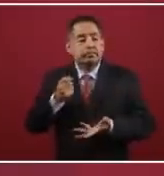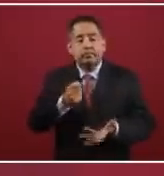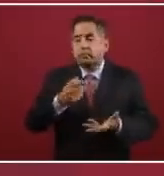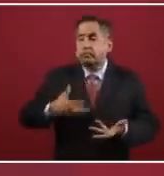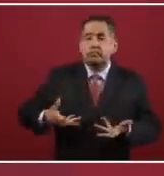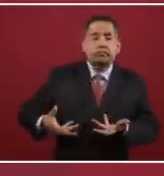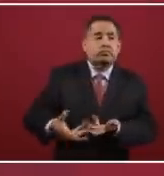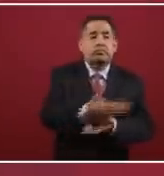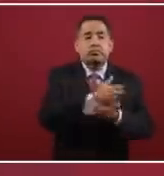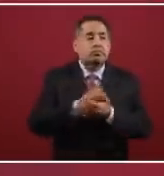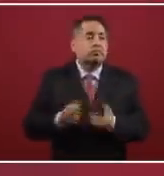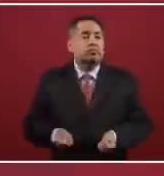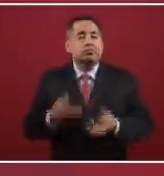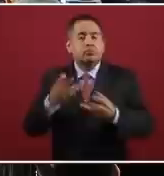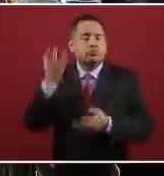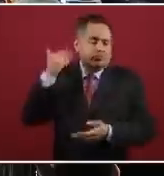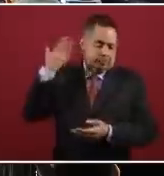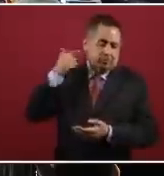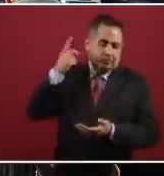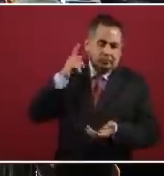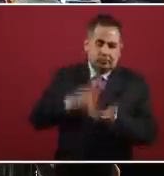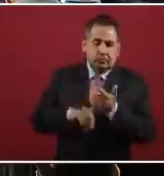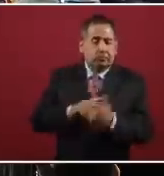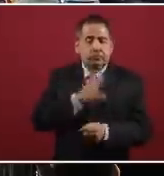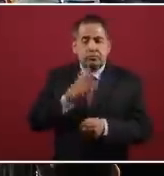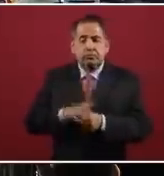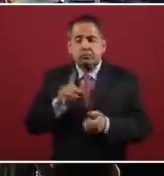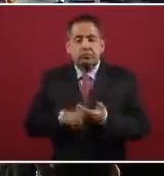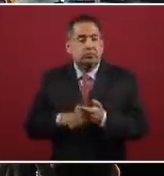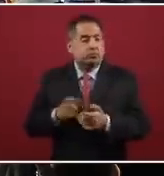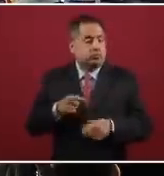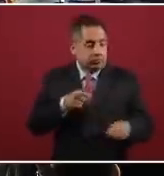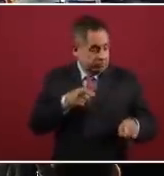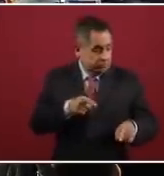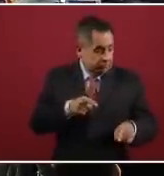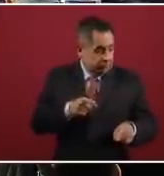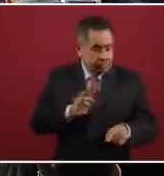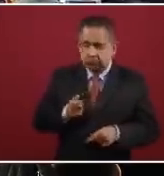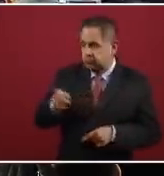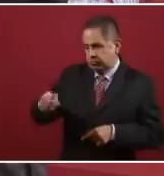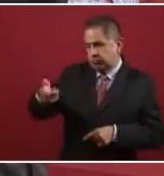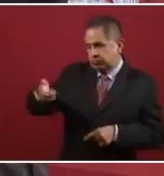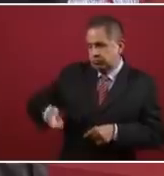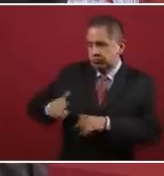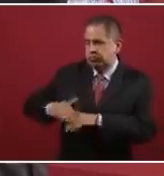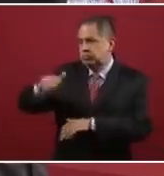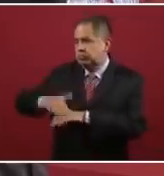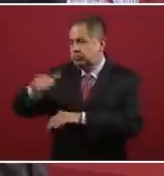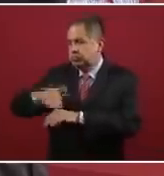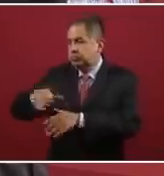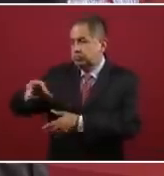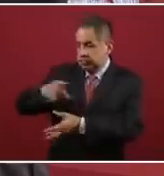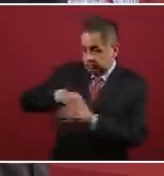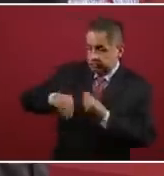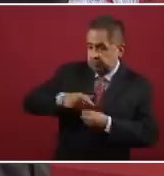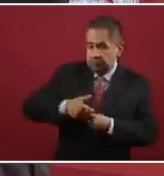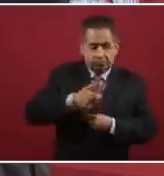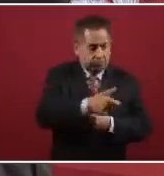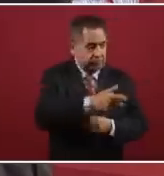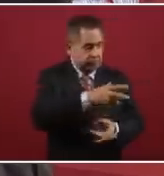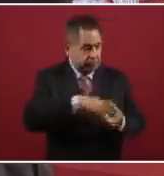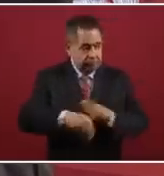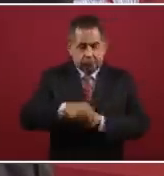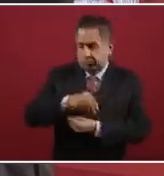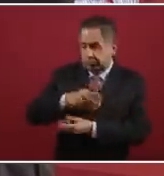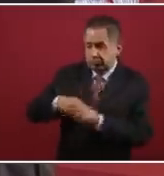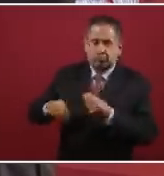gobierno, la medida que tomaba era aumentar el precio al consumidor. Para que pudiera